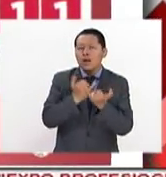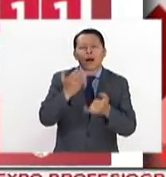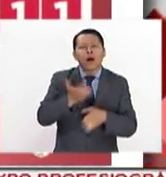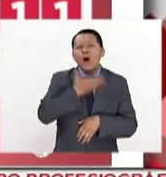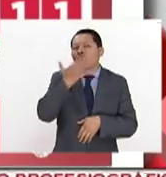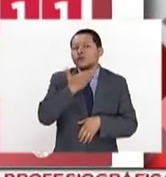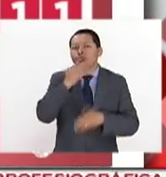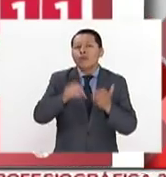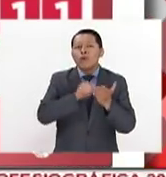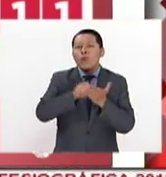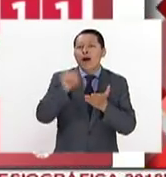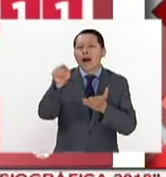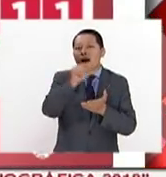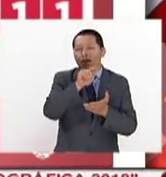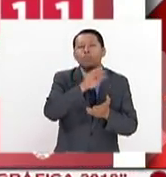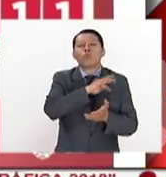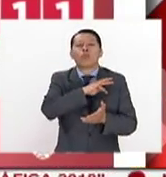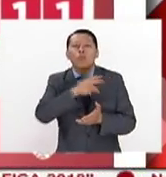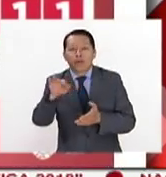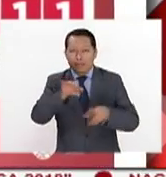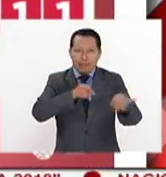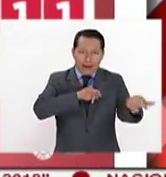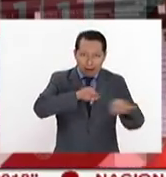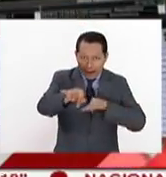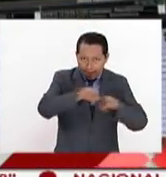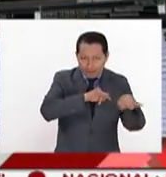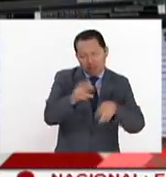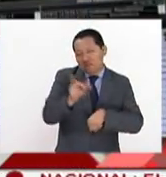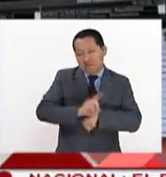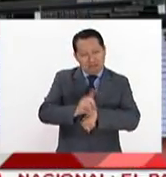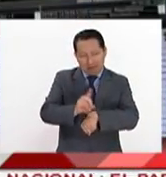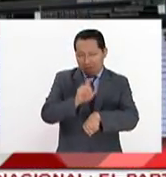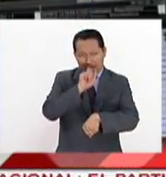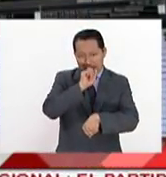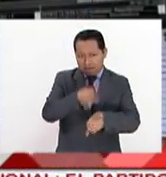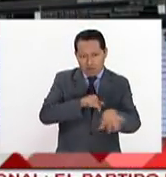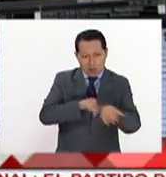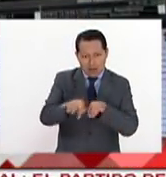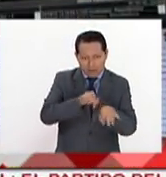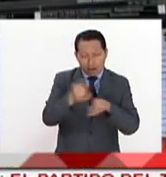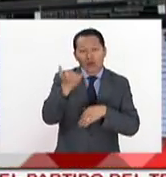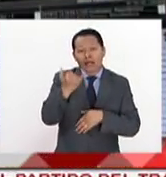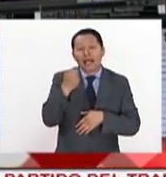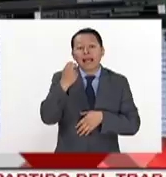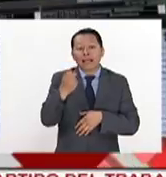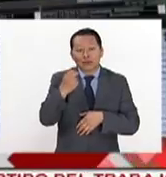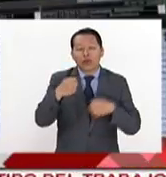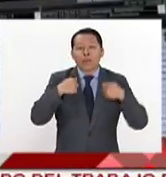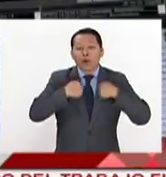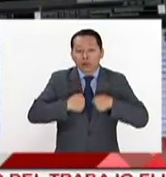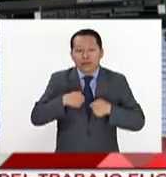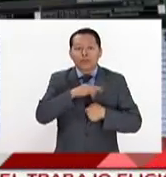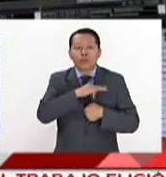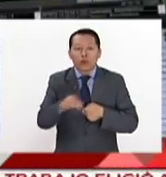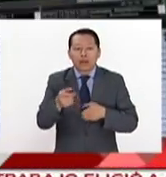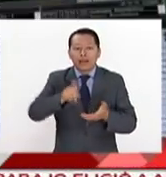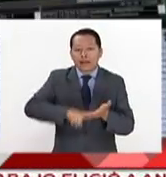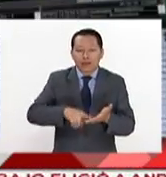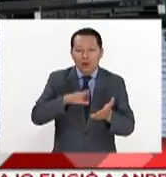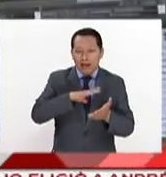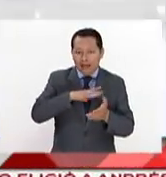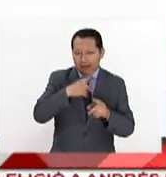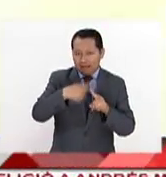que frecuentamos, como pueden ser nuestro trabajo que a diario acudimos, y que esta mochila contenga los elementos